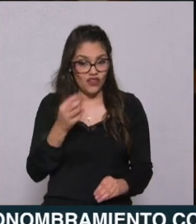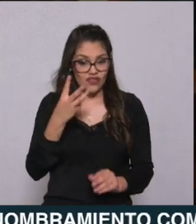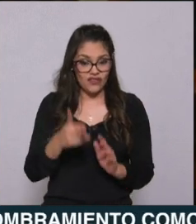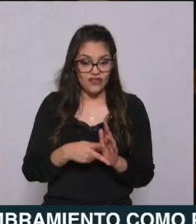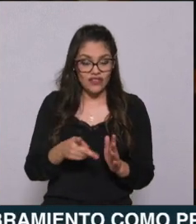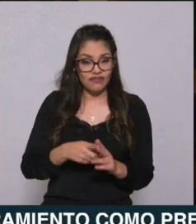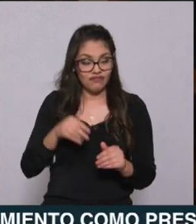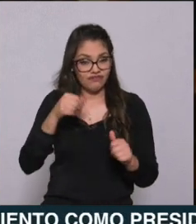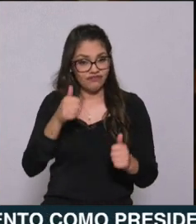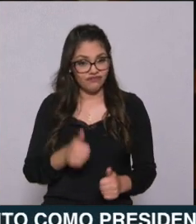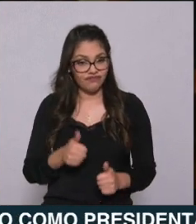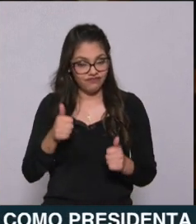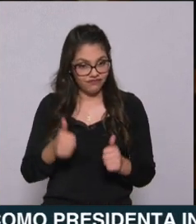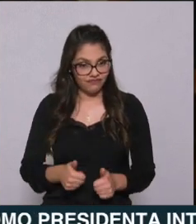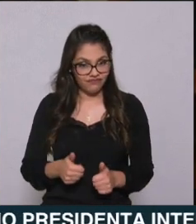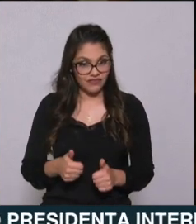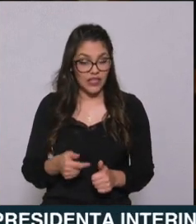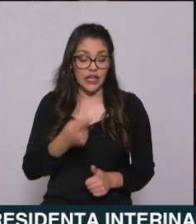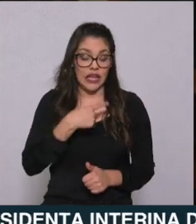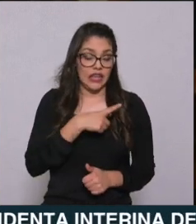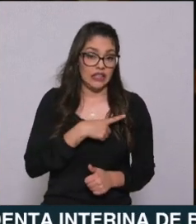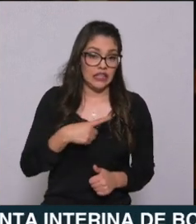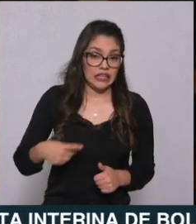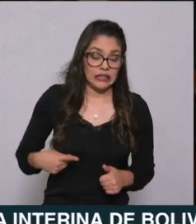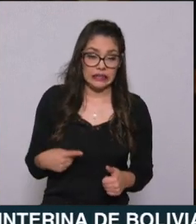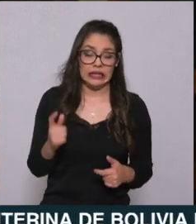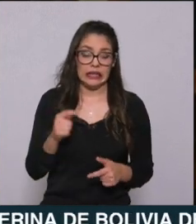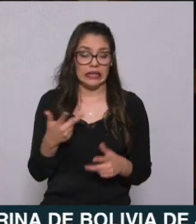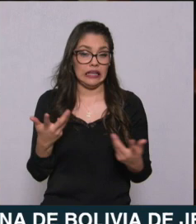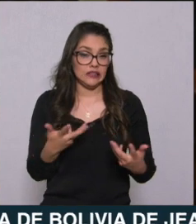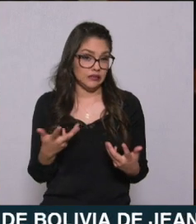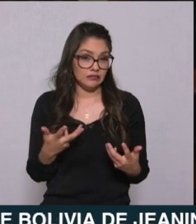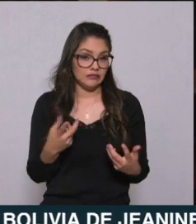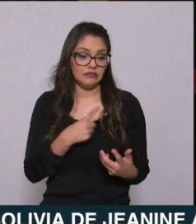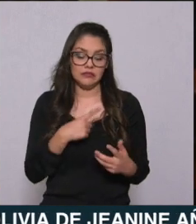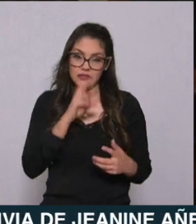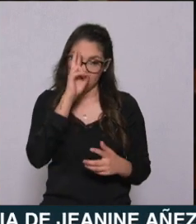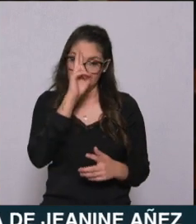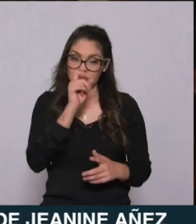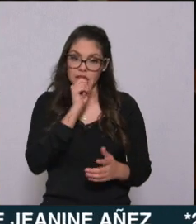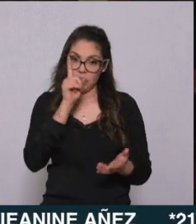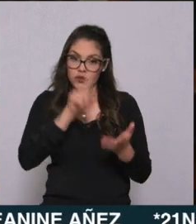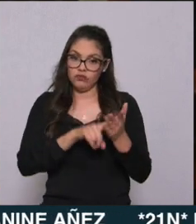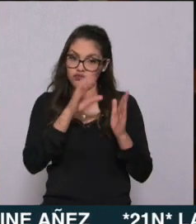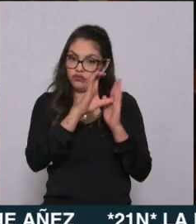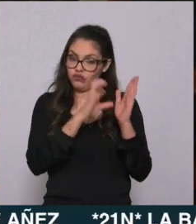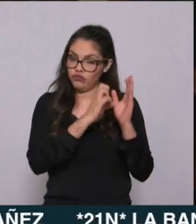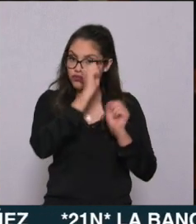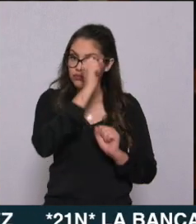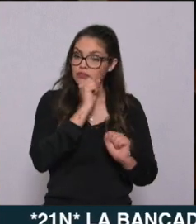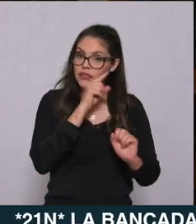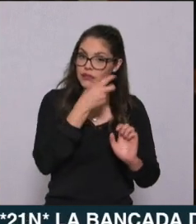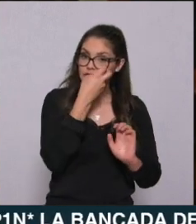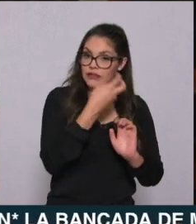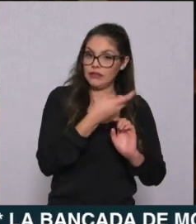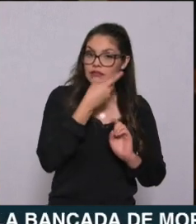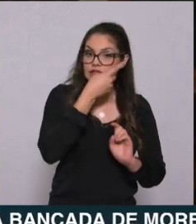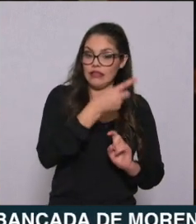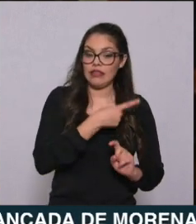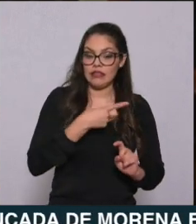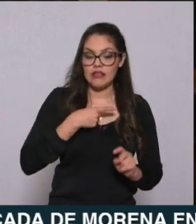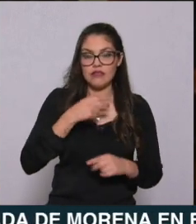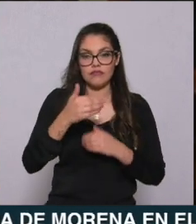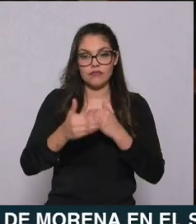Insisto, de manera legaloide, tendríamos que hablar que si se respetara la Constitución y que si se repusiera el proceso en el